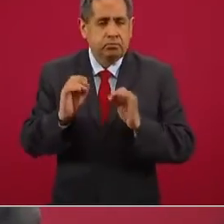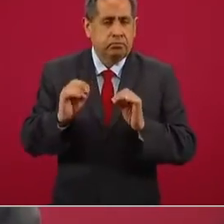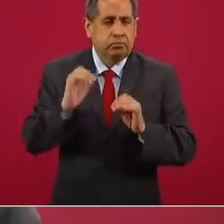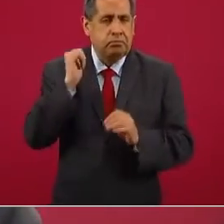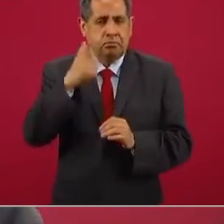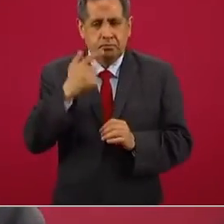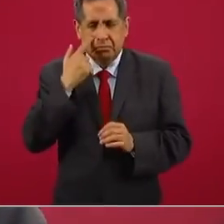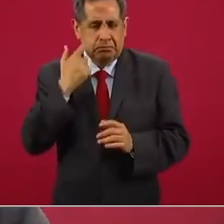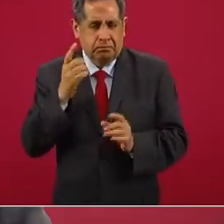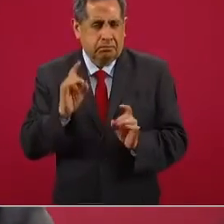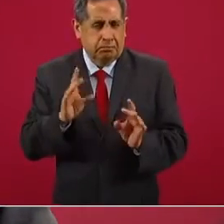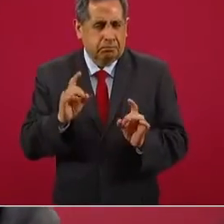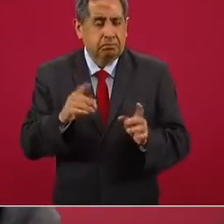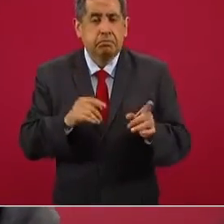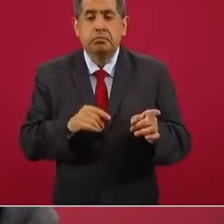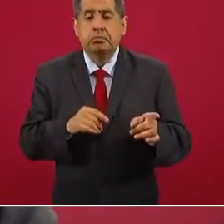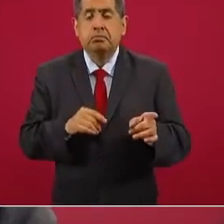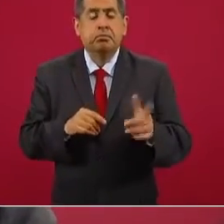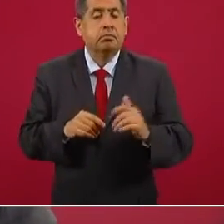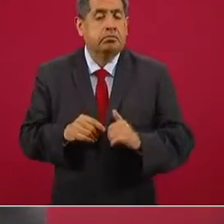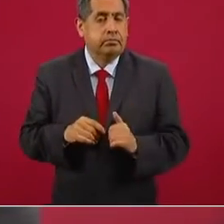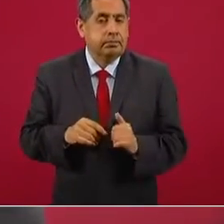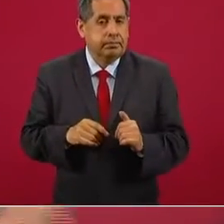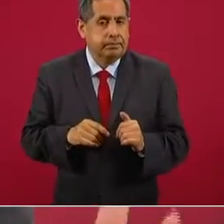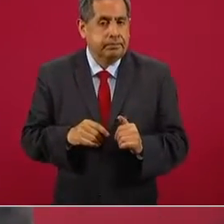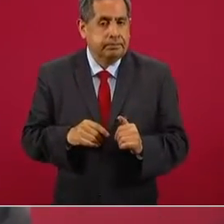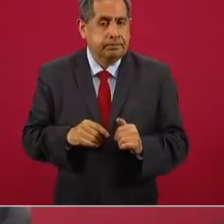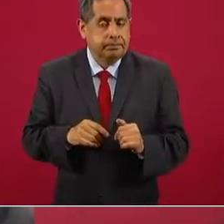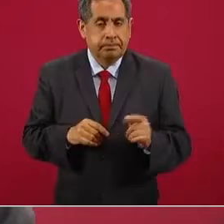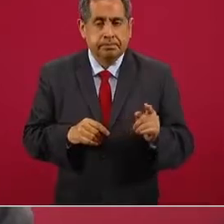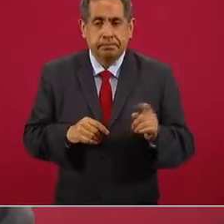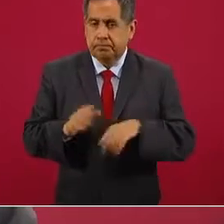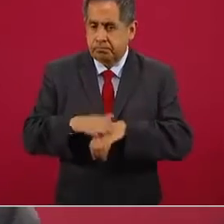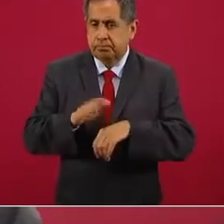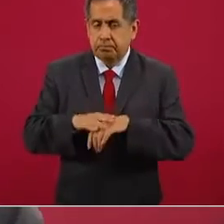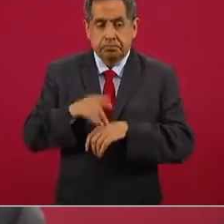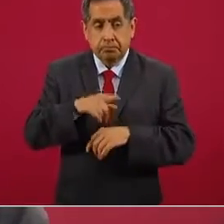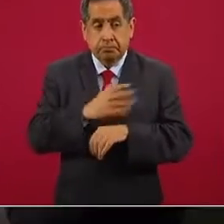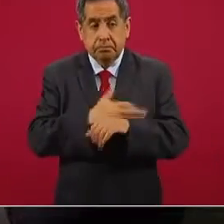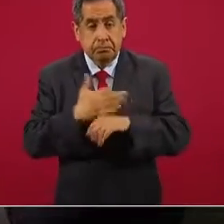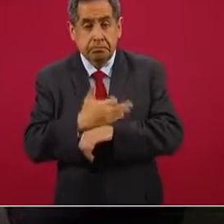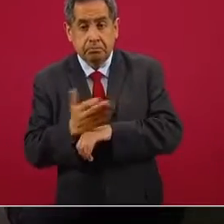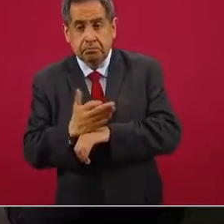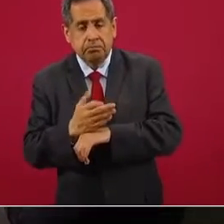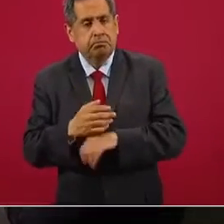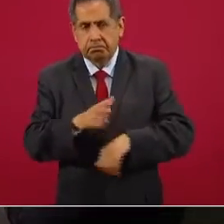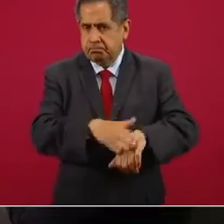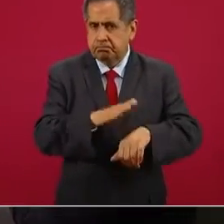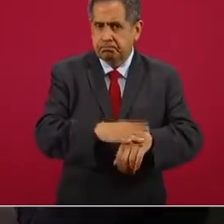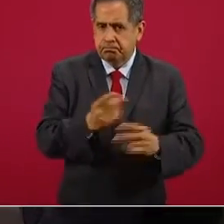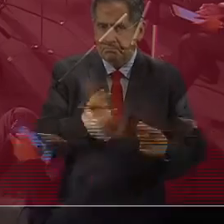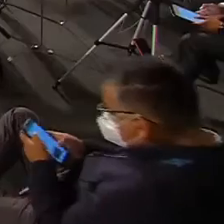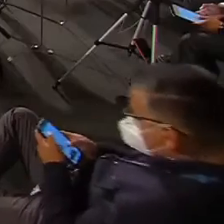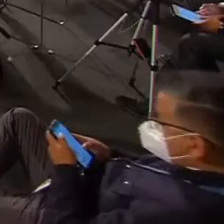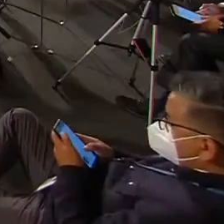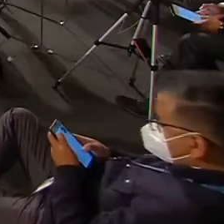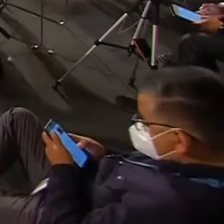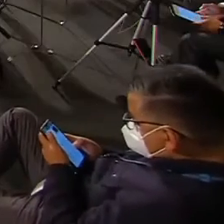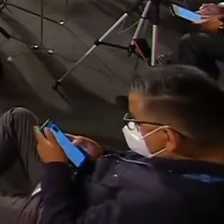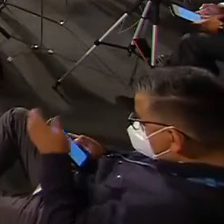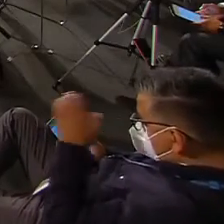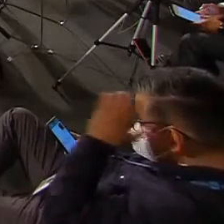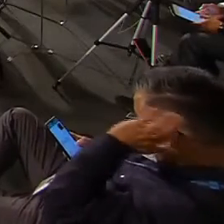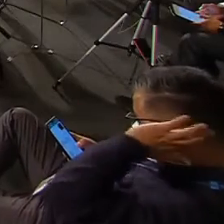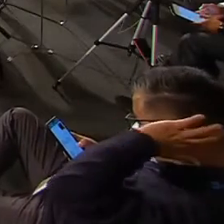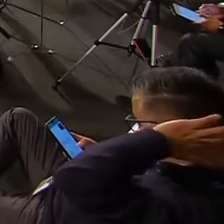revisada por alguna situación de calidad y que entonces se están tardando un poco más. Pero vemos todos los jueves